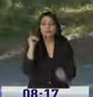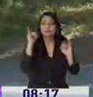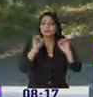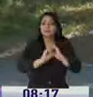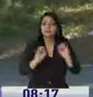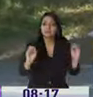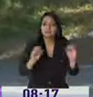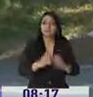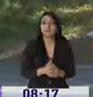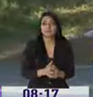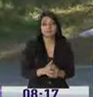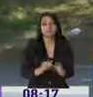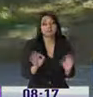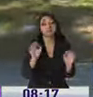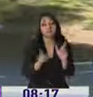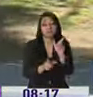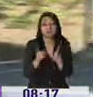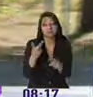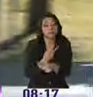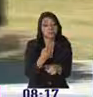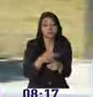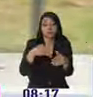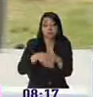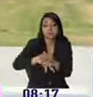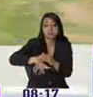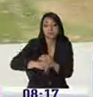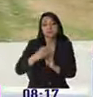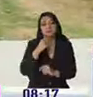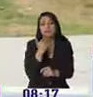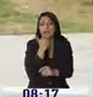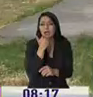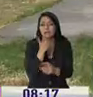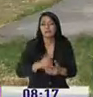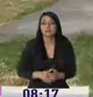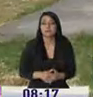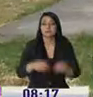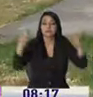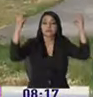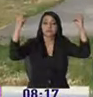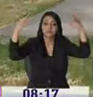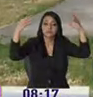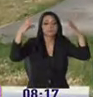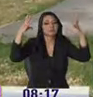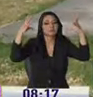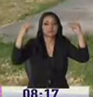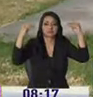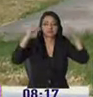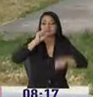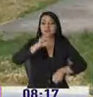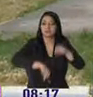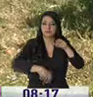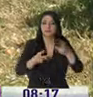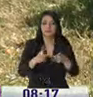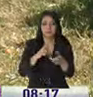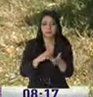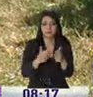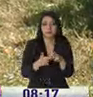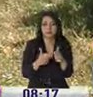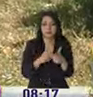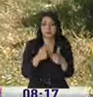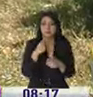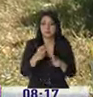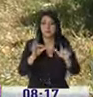los delincuentes sigan haciendo de las suyas en este espacio. Las luminarias están dañadas, ese es otro inconveniente, porque pasadas las 8 de la